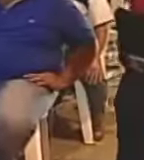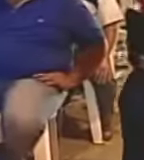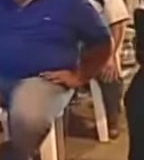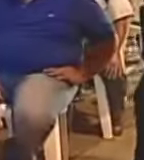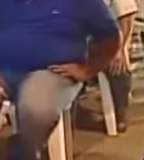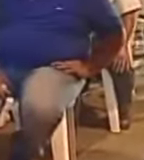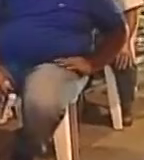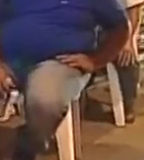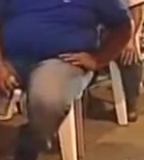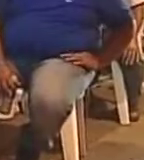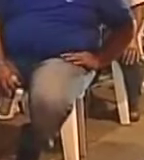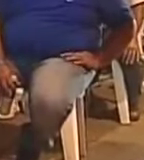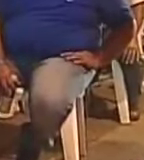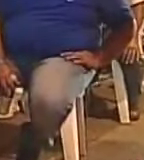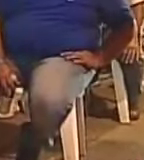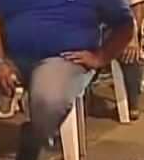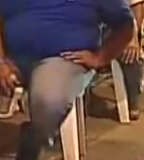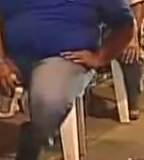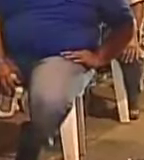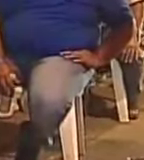Y tomando nota,